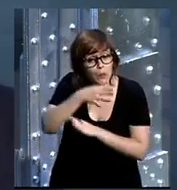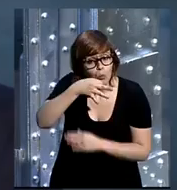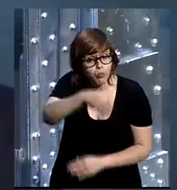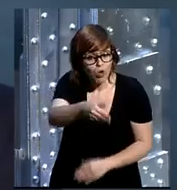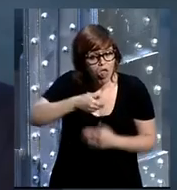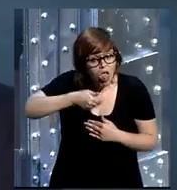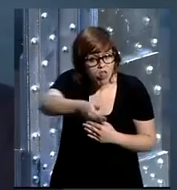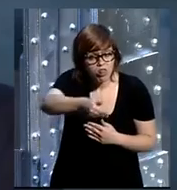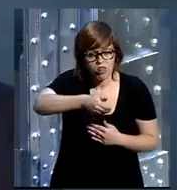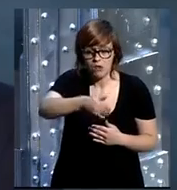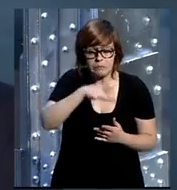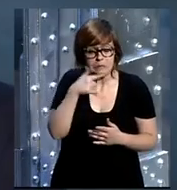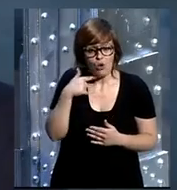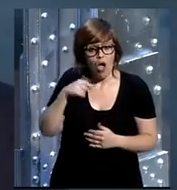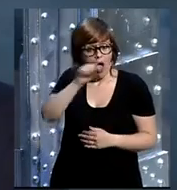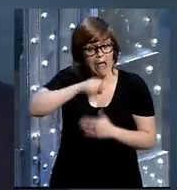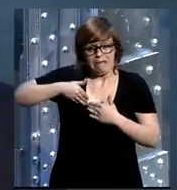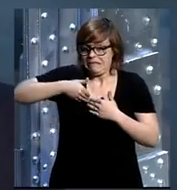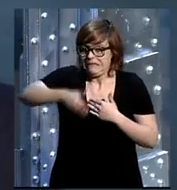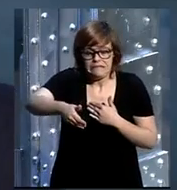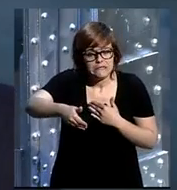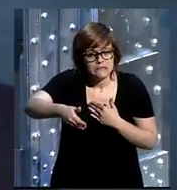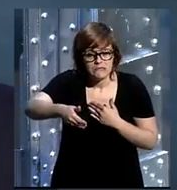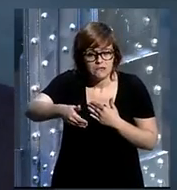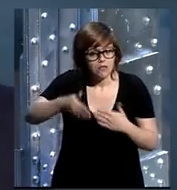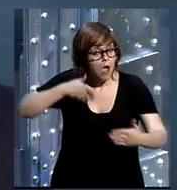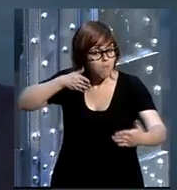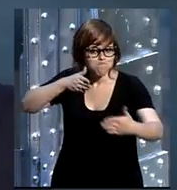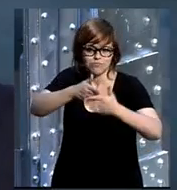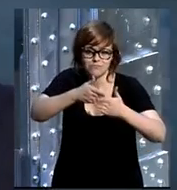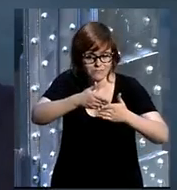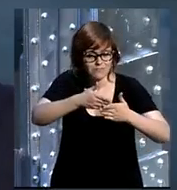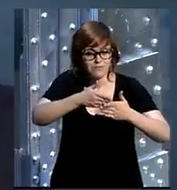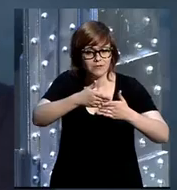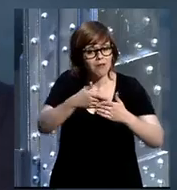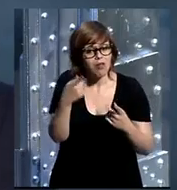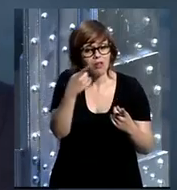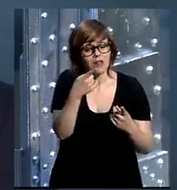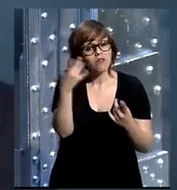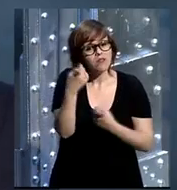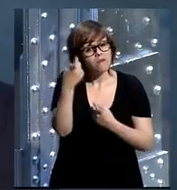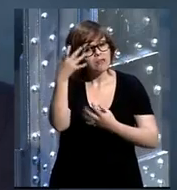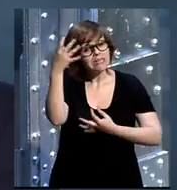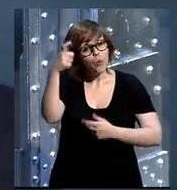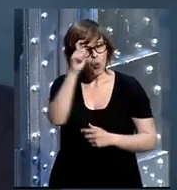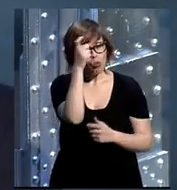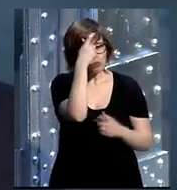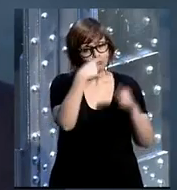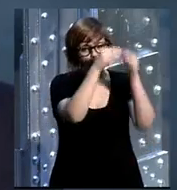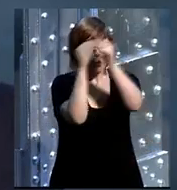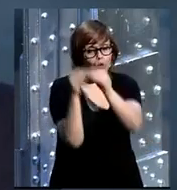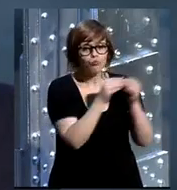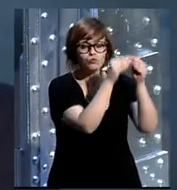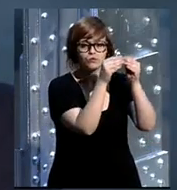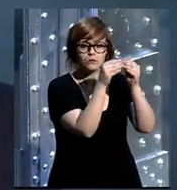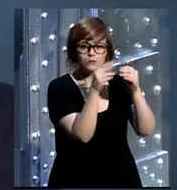unos años esto no va a ser posible. Si no somos capaces de establecer un concepto común de lo que tiene que ser la protección